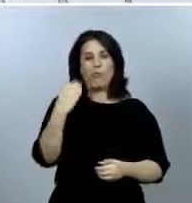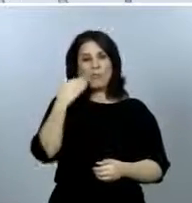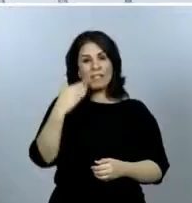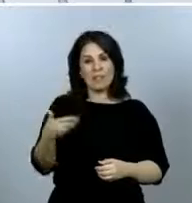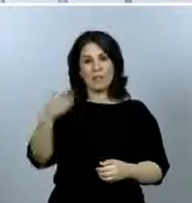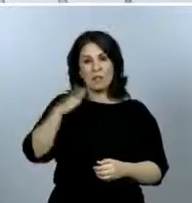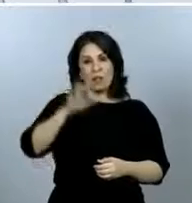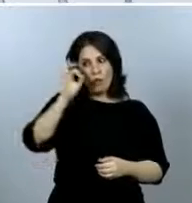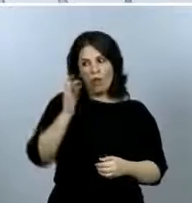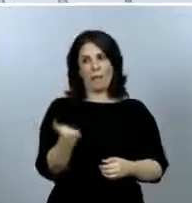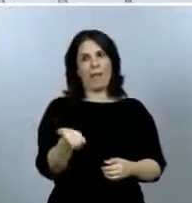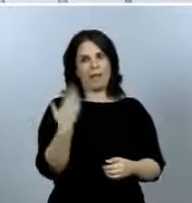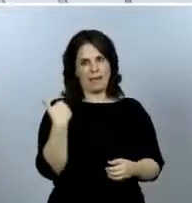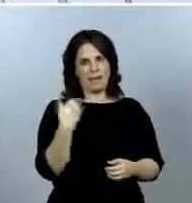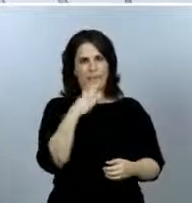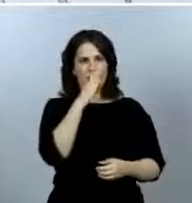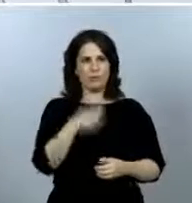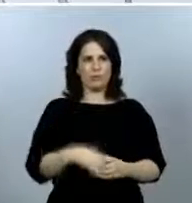ayer